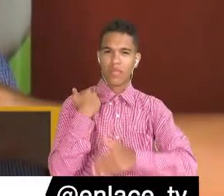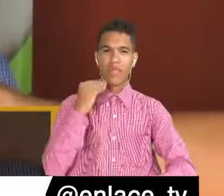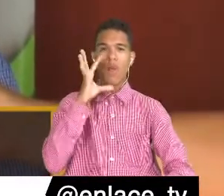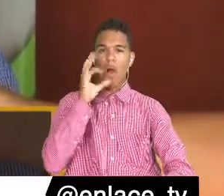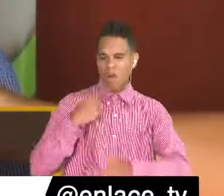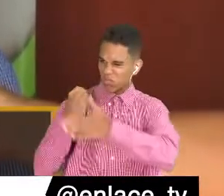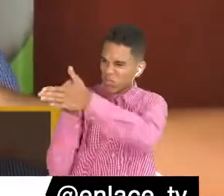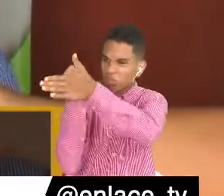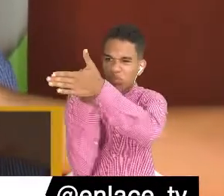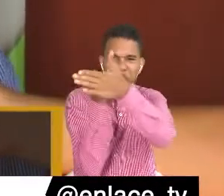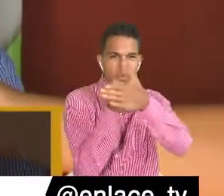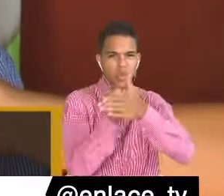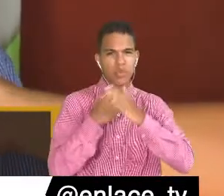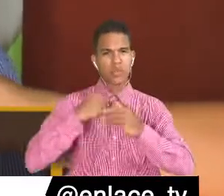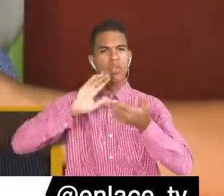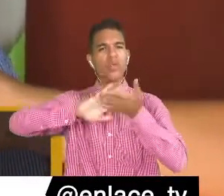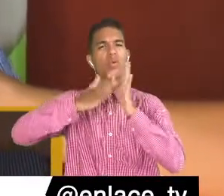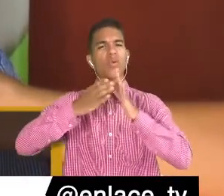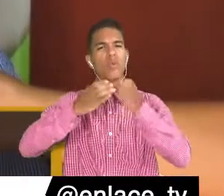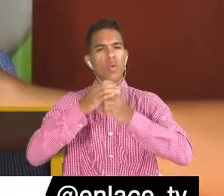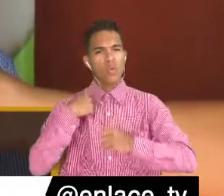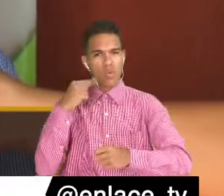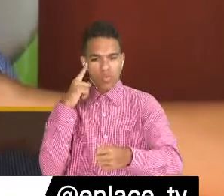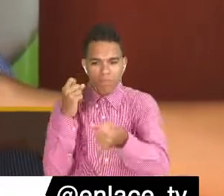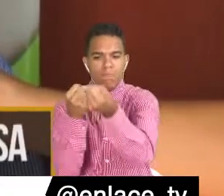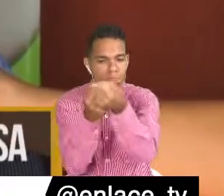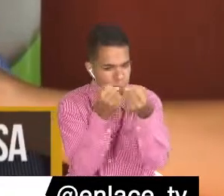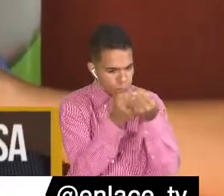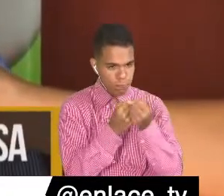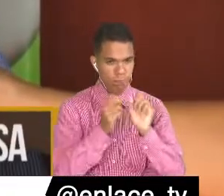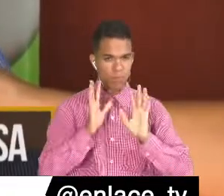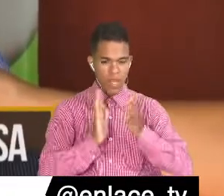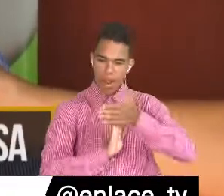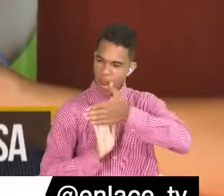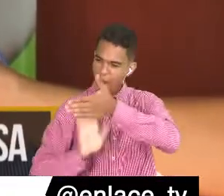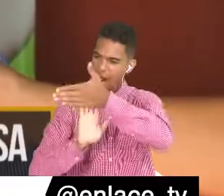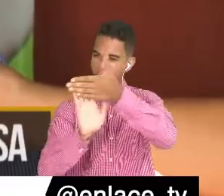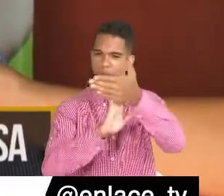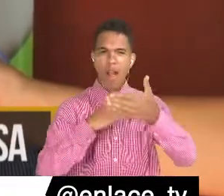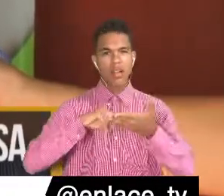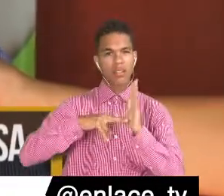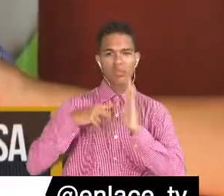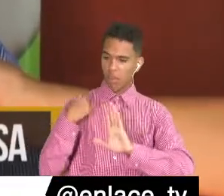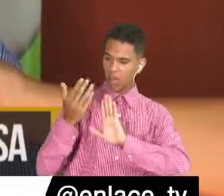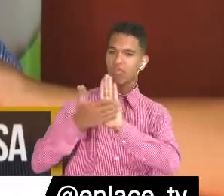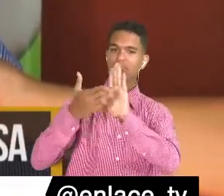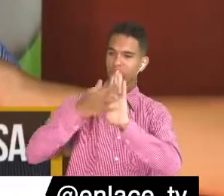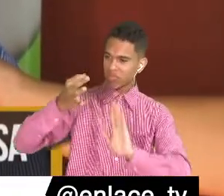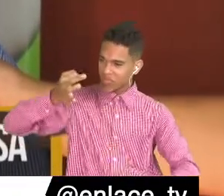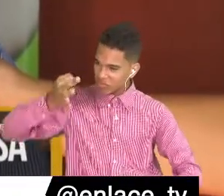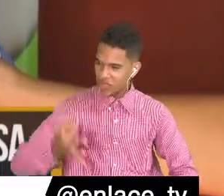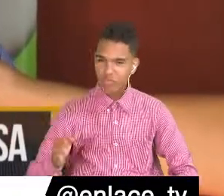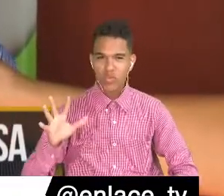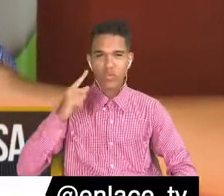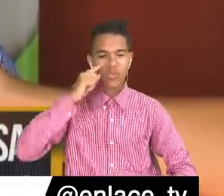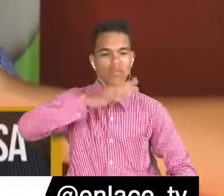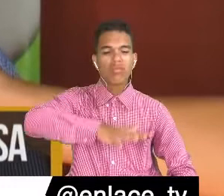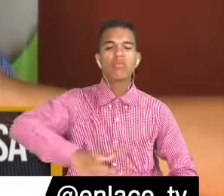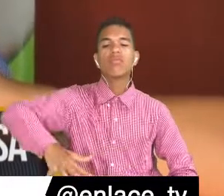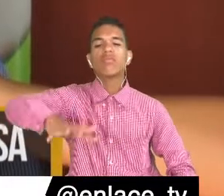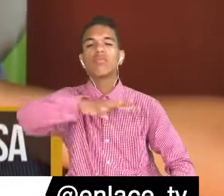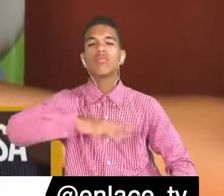fin de la comunidad, de que se generen las medidas, de una manera así, las garantías que se puedan generar en todo el territorio en tema